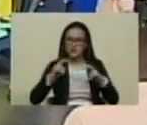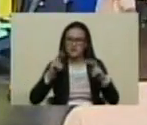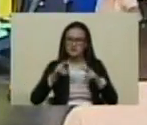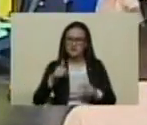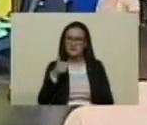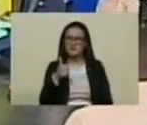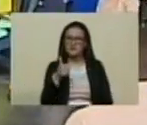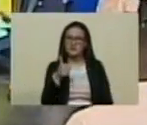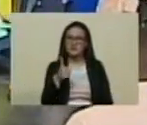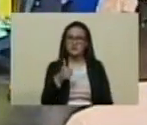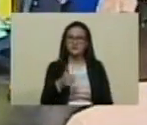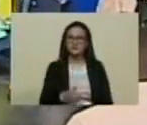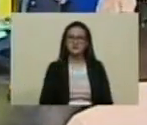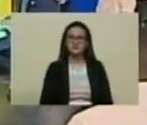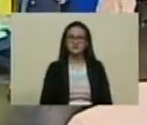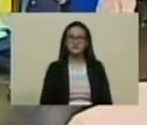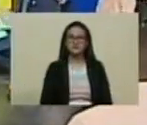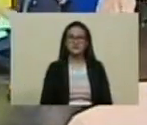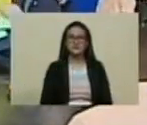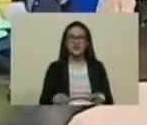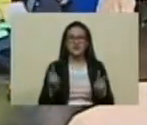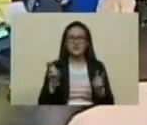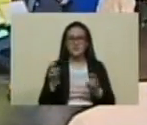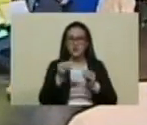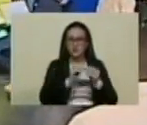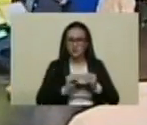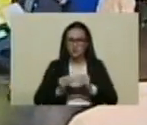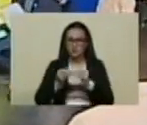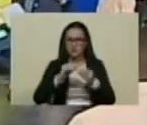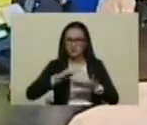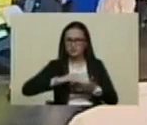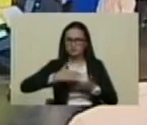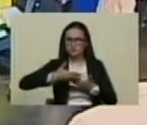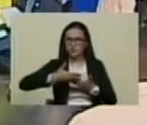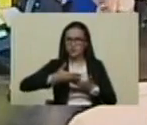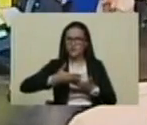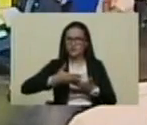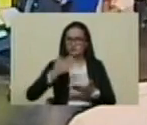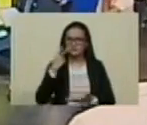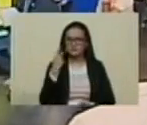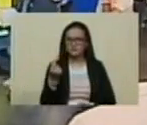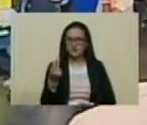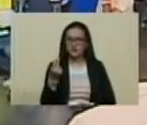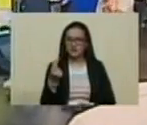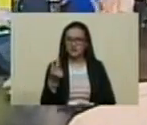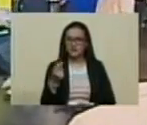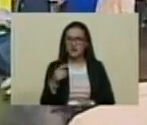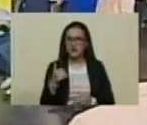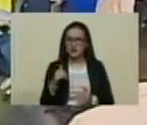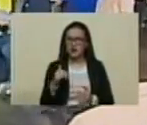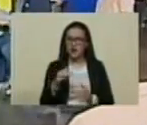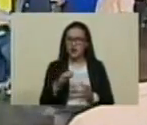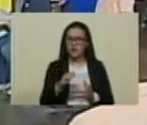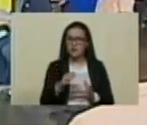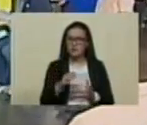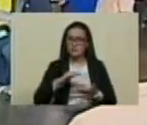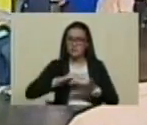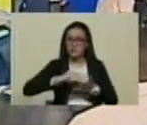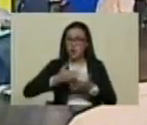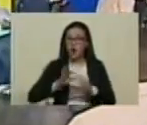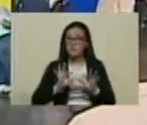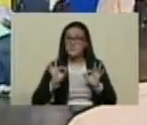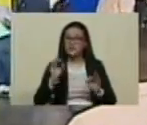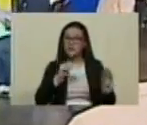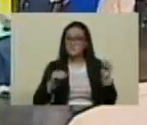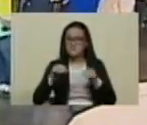bien. Todo el tema del mantenimiento. Hay que lanzar una línea especial, Elías, compañero ministro